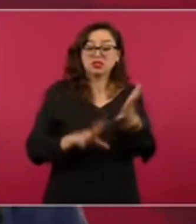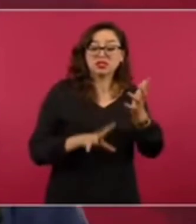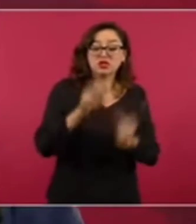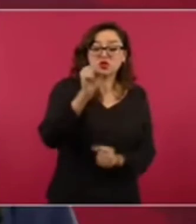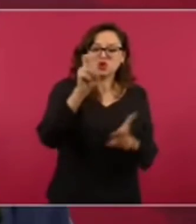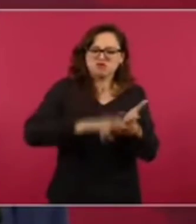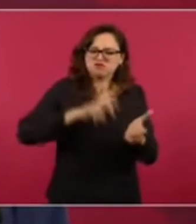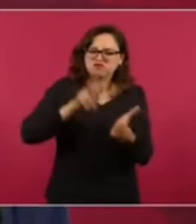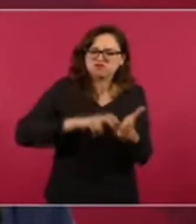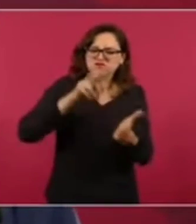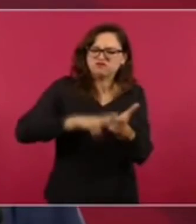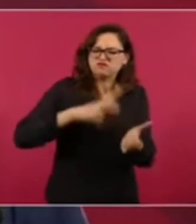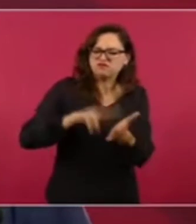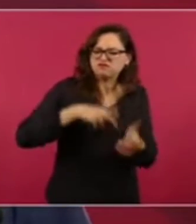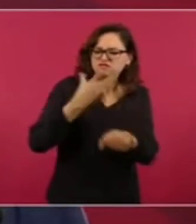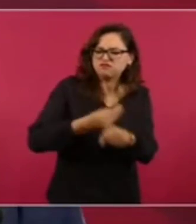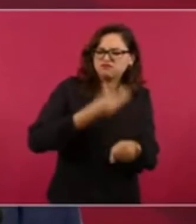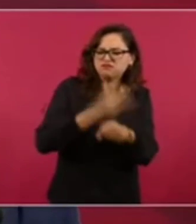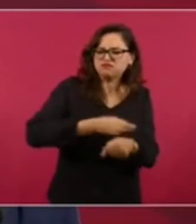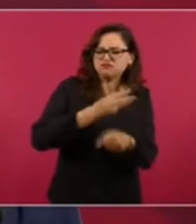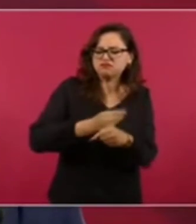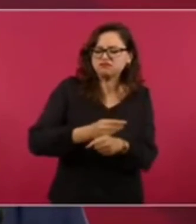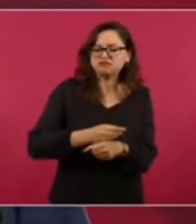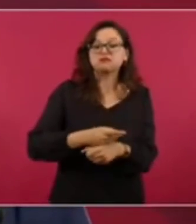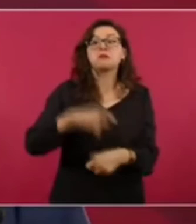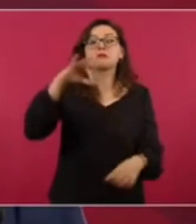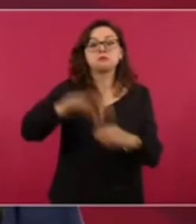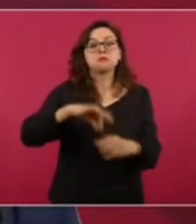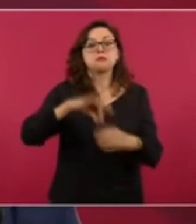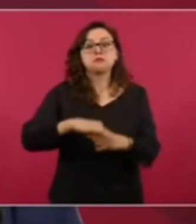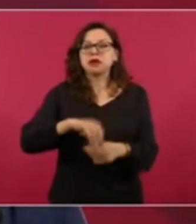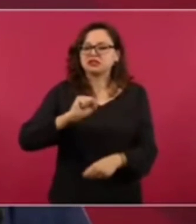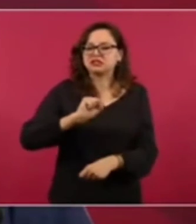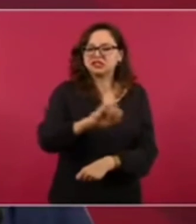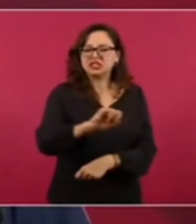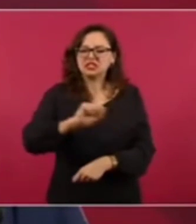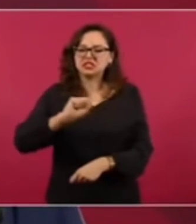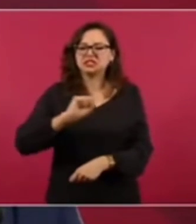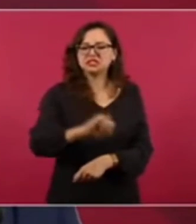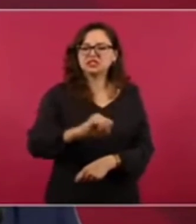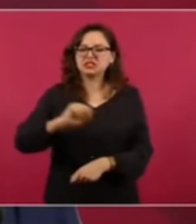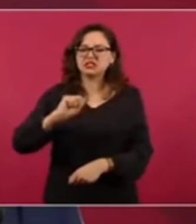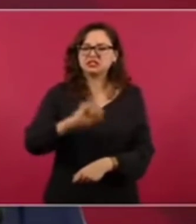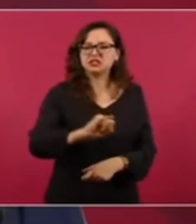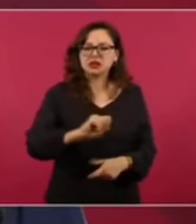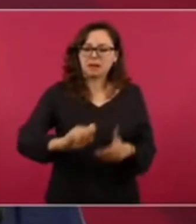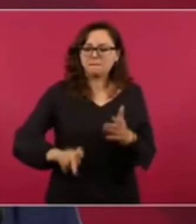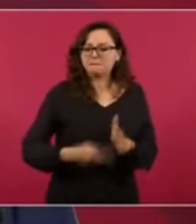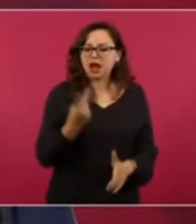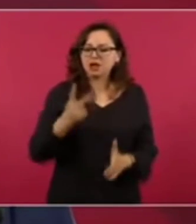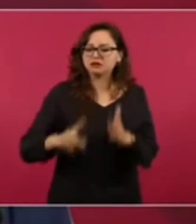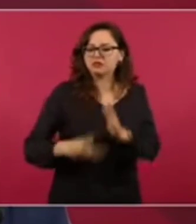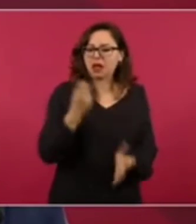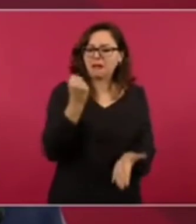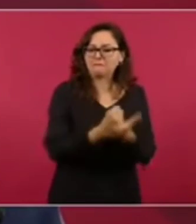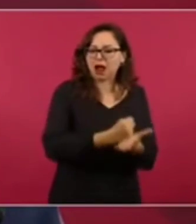para legalizar el saqueo de los bienes de la